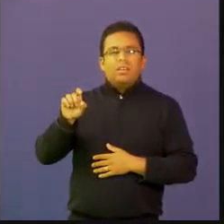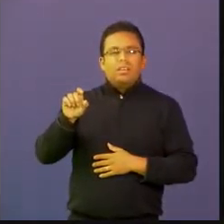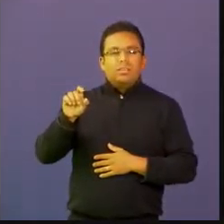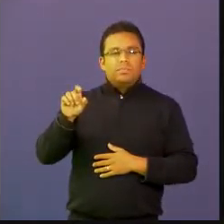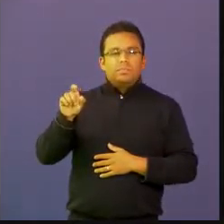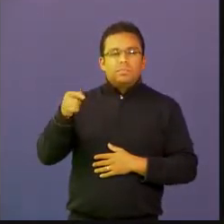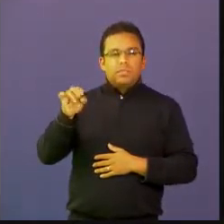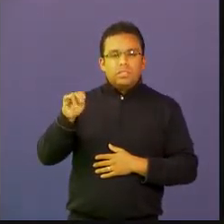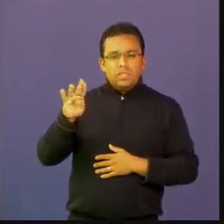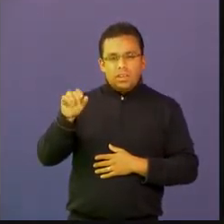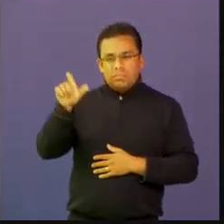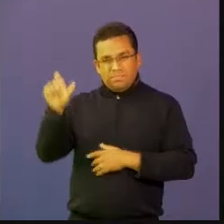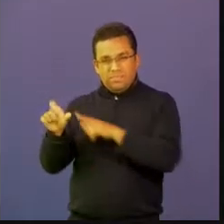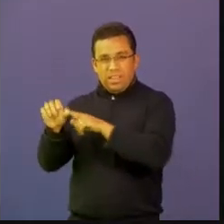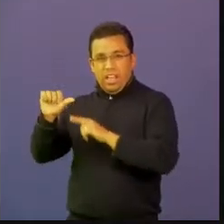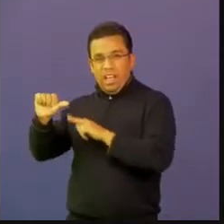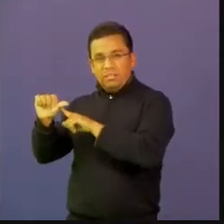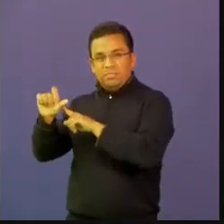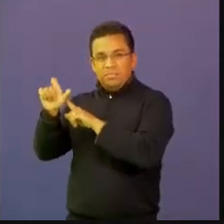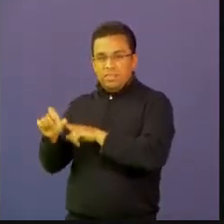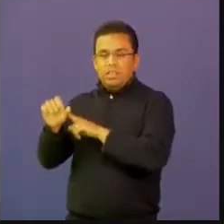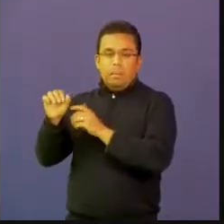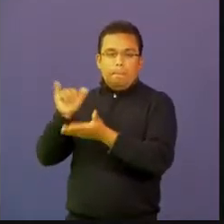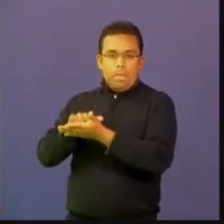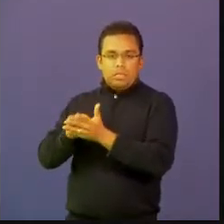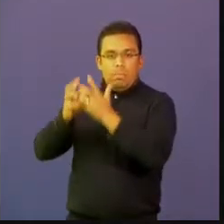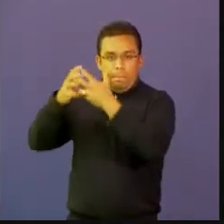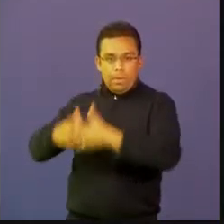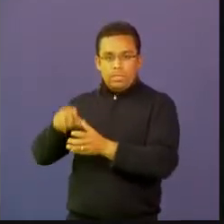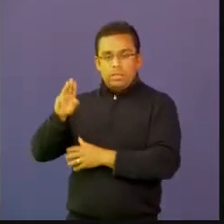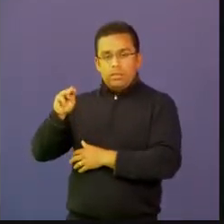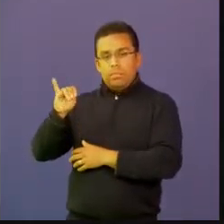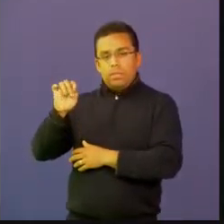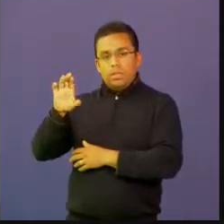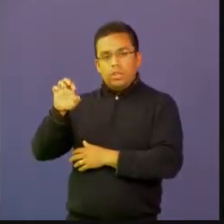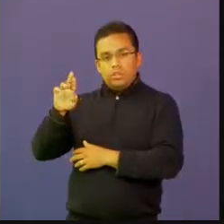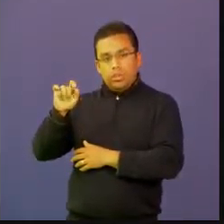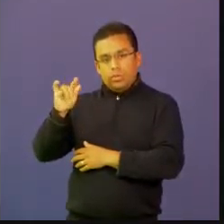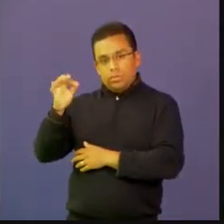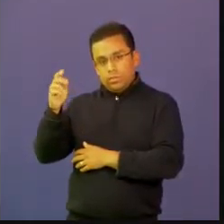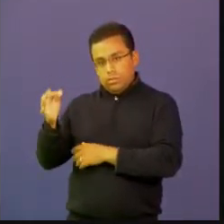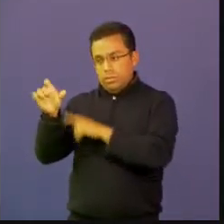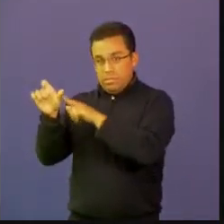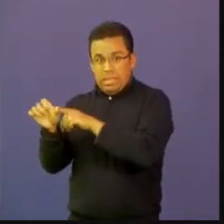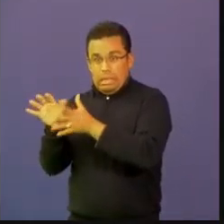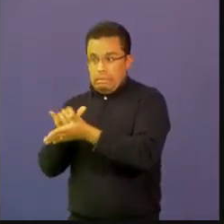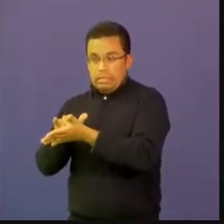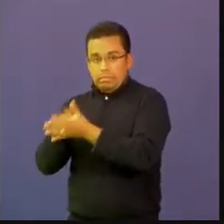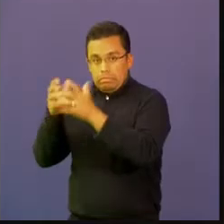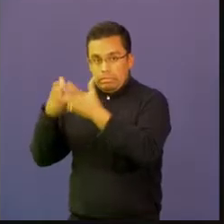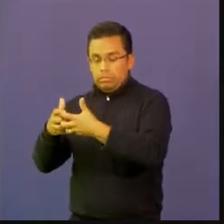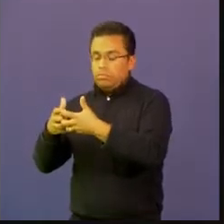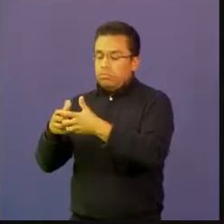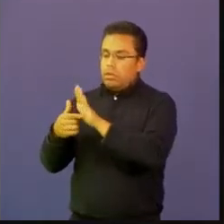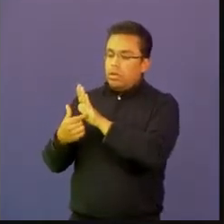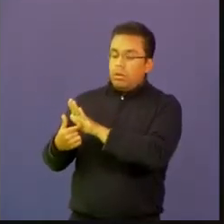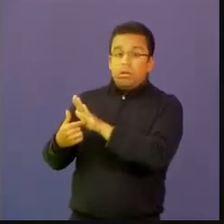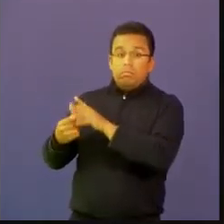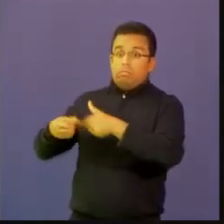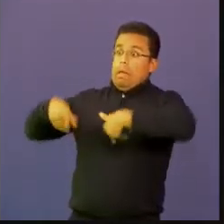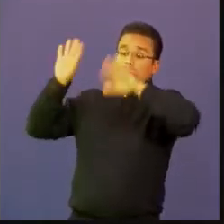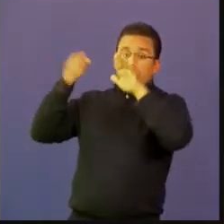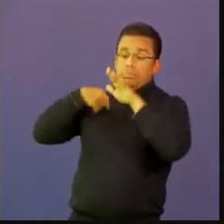Microsoft Educator Expert y Microsoft Fellow que son docentes que se destacan en nuestro país y